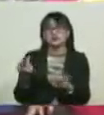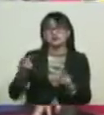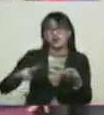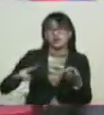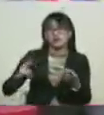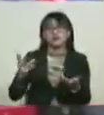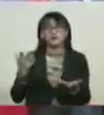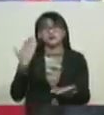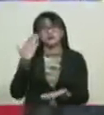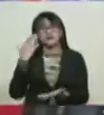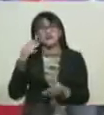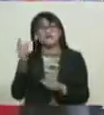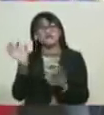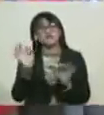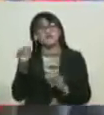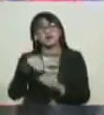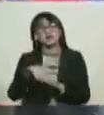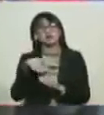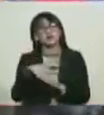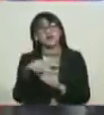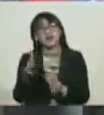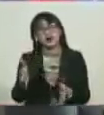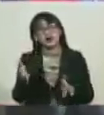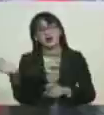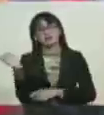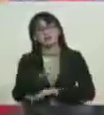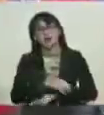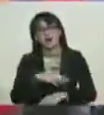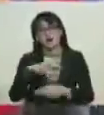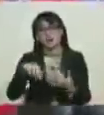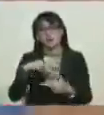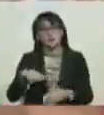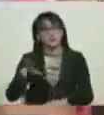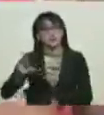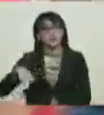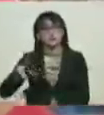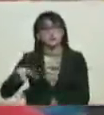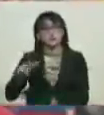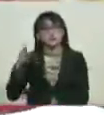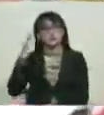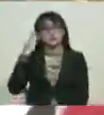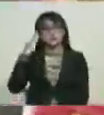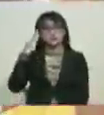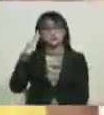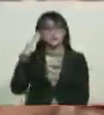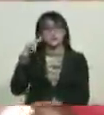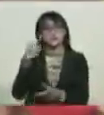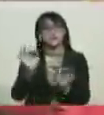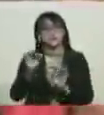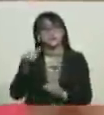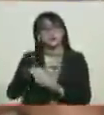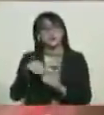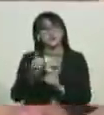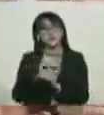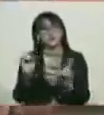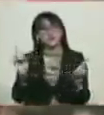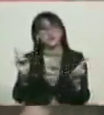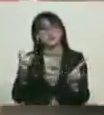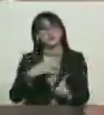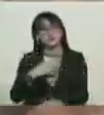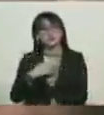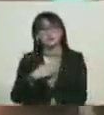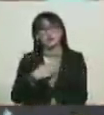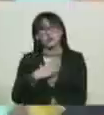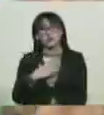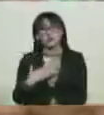vía electoral es difícil que le pueda ganar la revolución bolivariana. Ellos saben que por la vía electoral democrática no puede, por eso que están